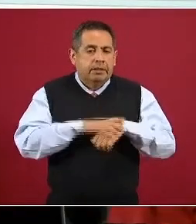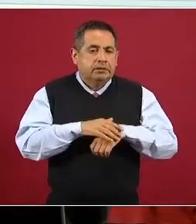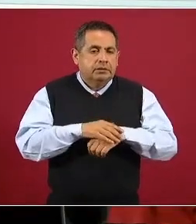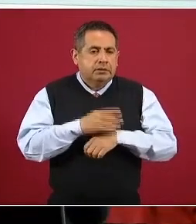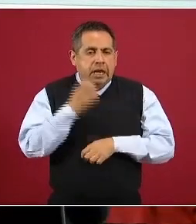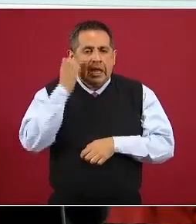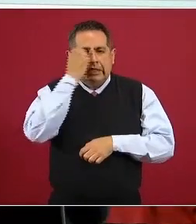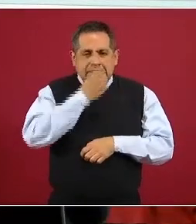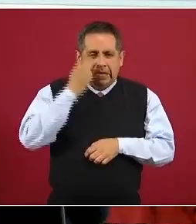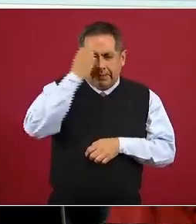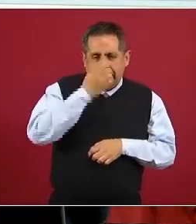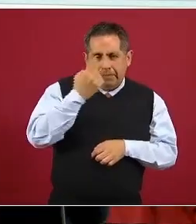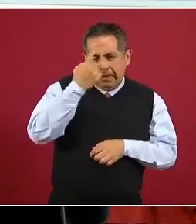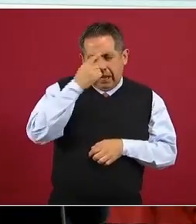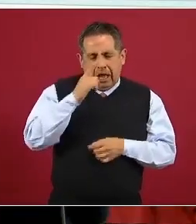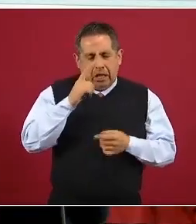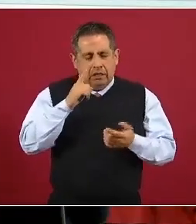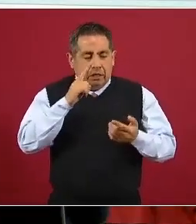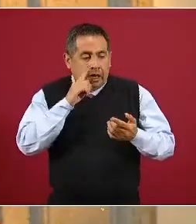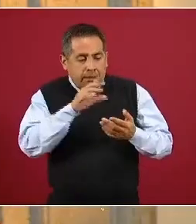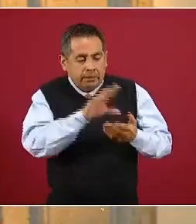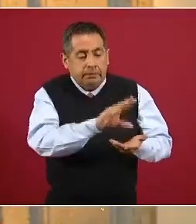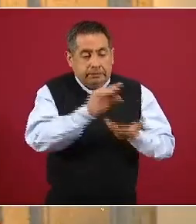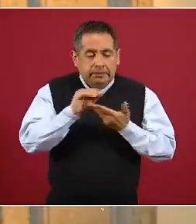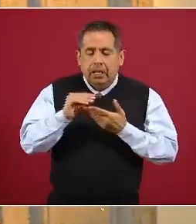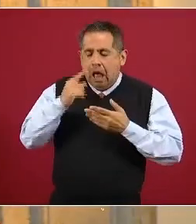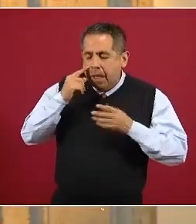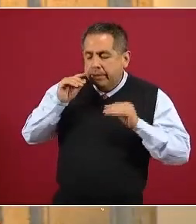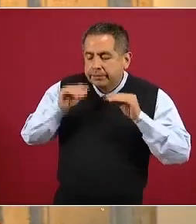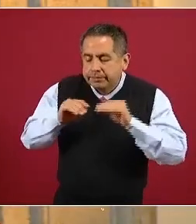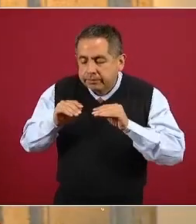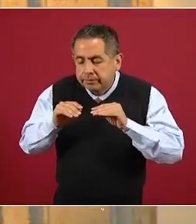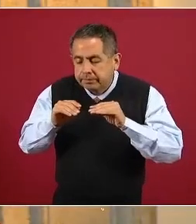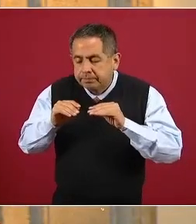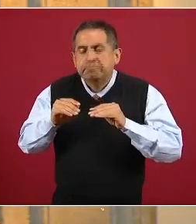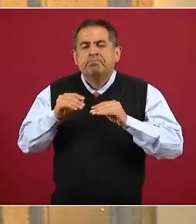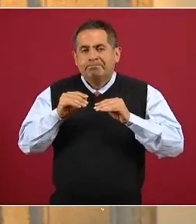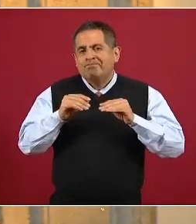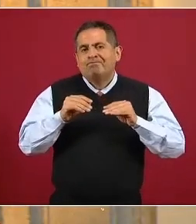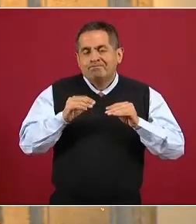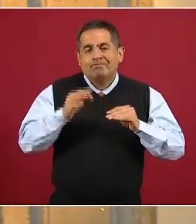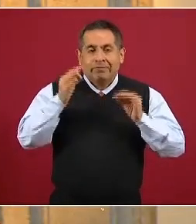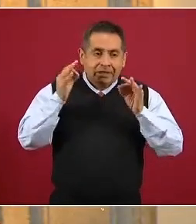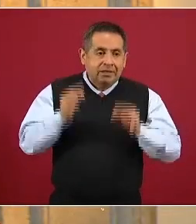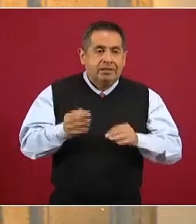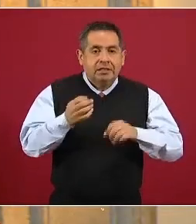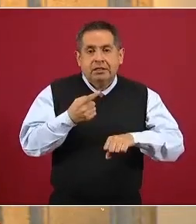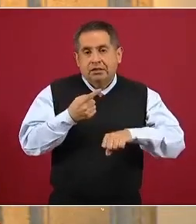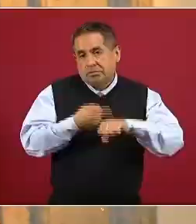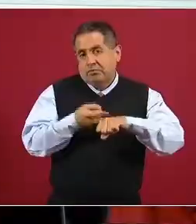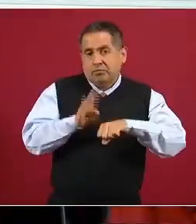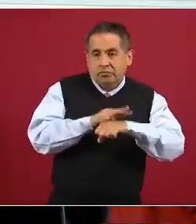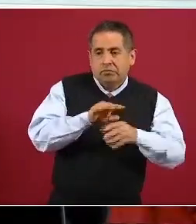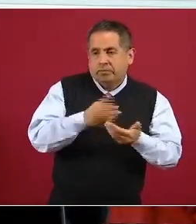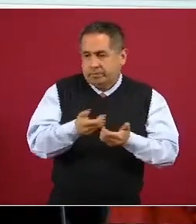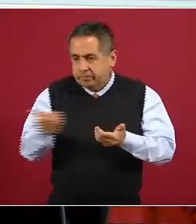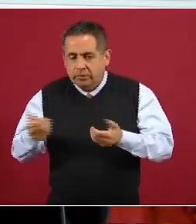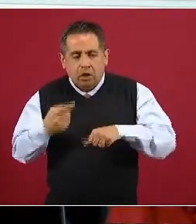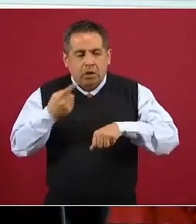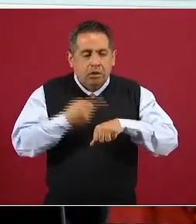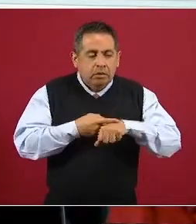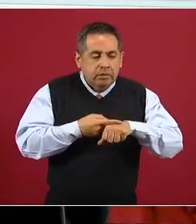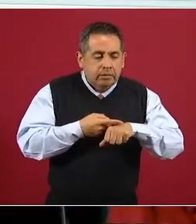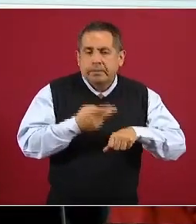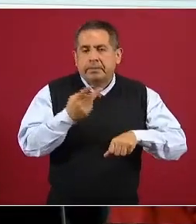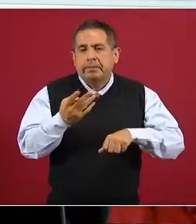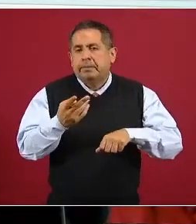la muestra, y en la medida que se han ido clasificando los casos sospechosos y ha habido la necesidad de tomar una muestra, pues entonces esta se ha